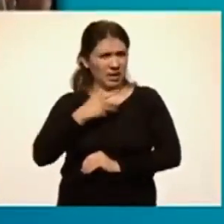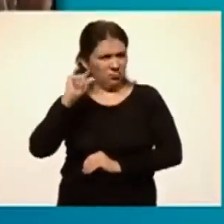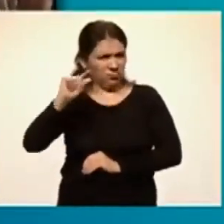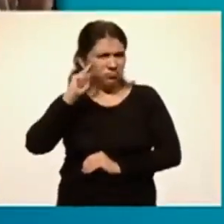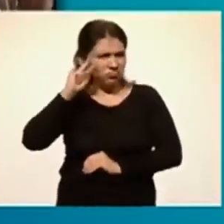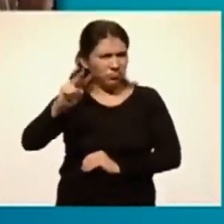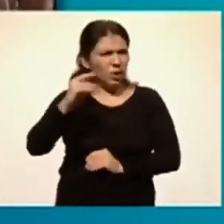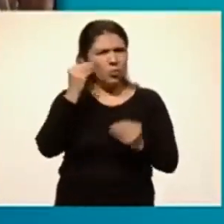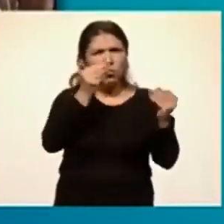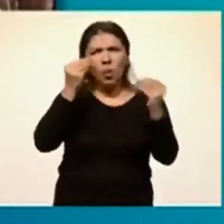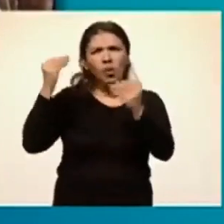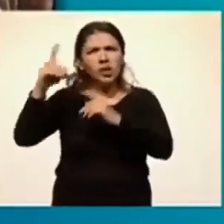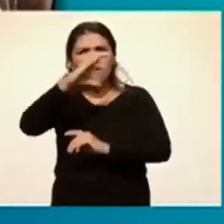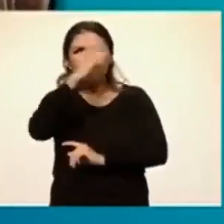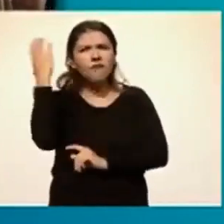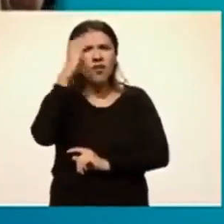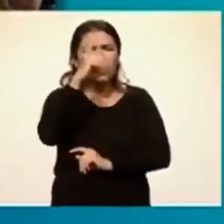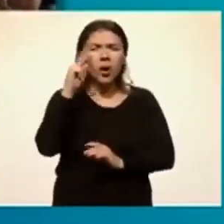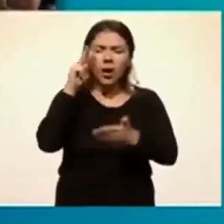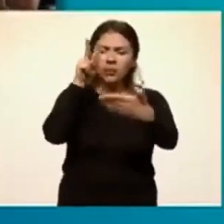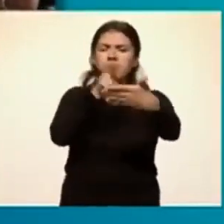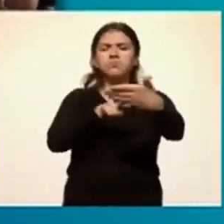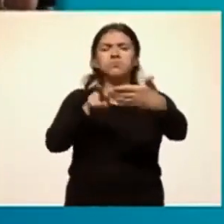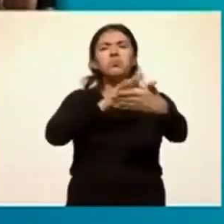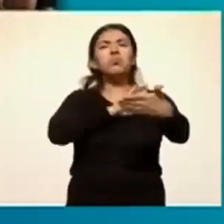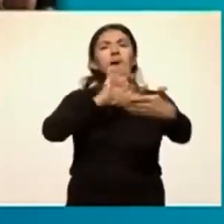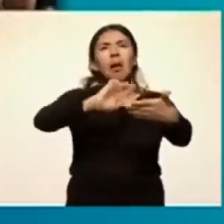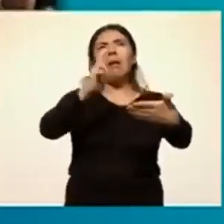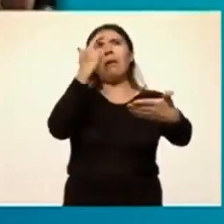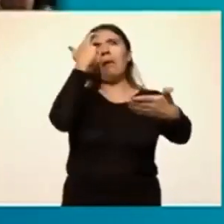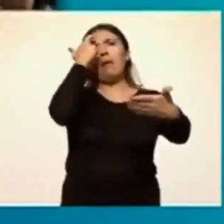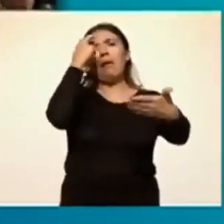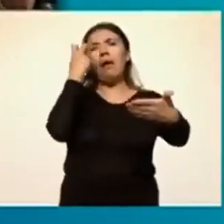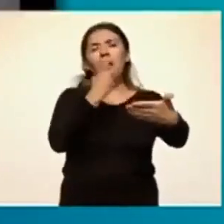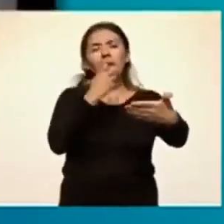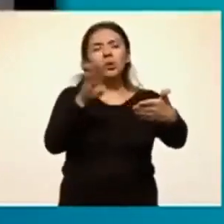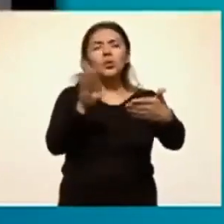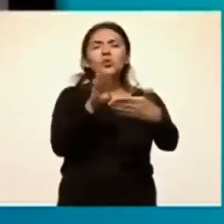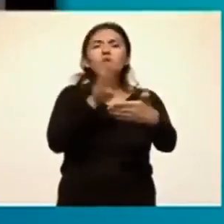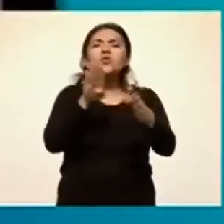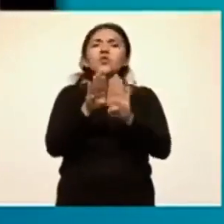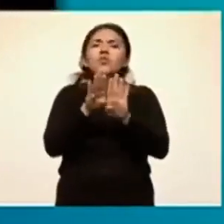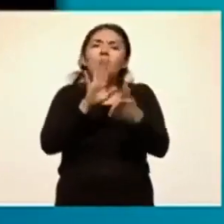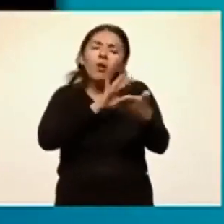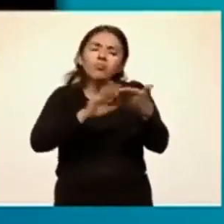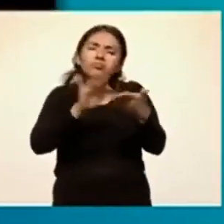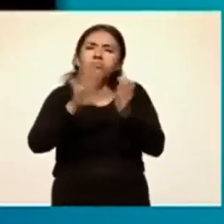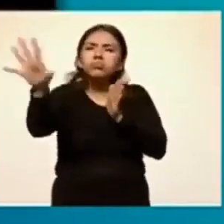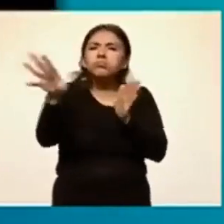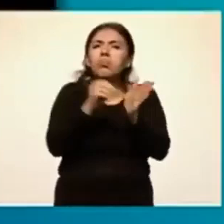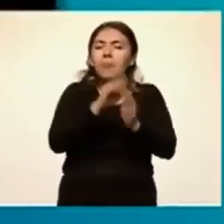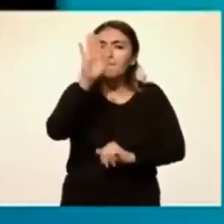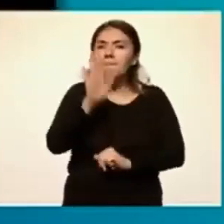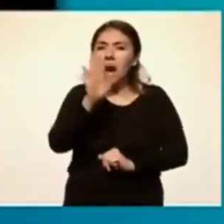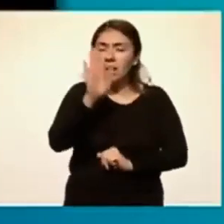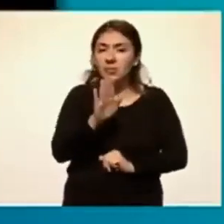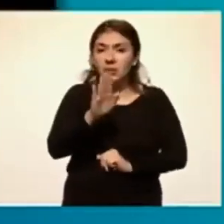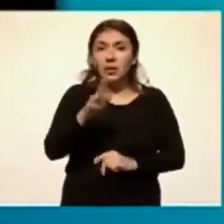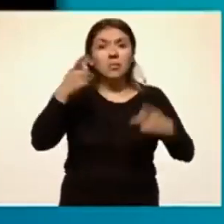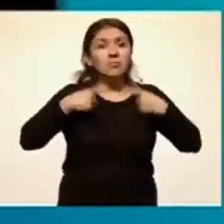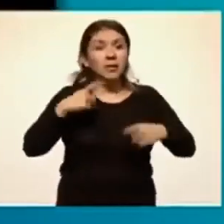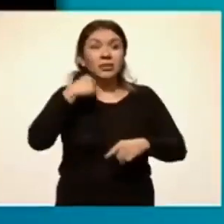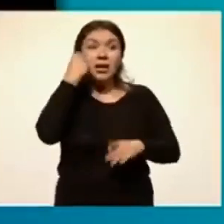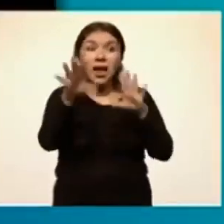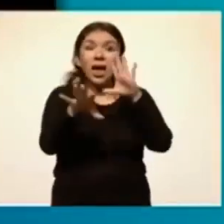que muchas fotos las lees y pueden recordarte algo que leíste. Cualquier persona que tratara de encontrar esos